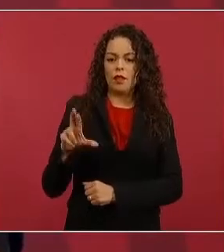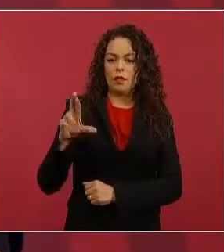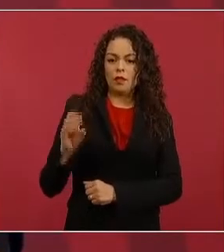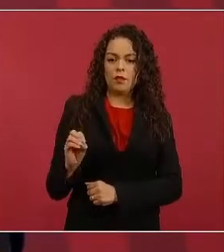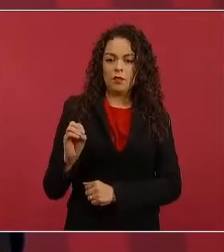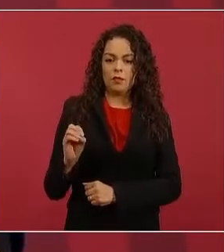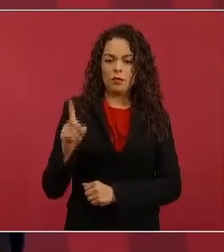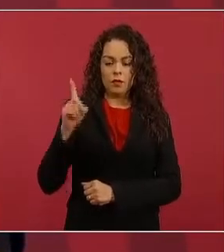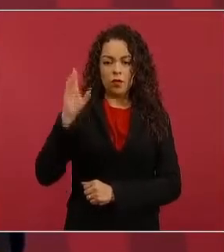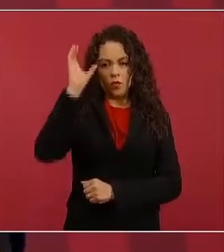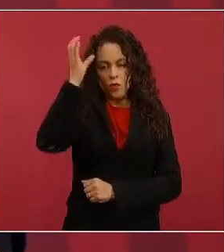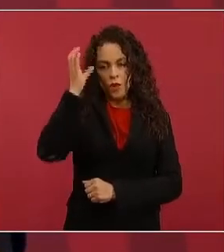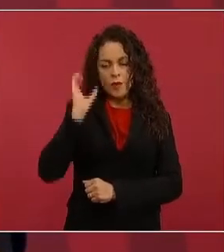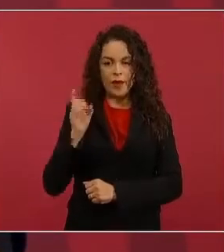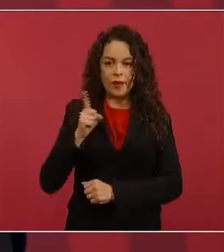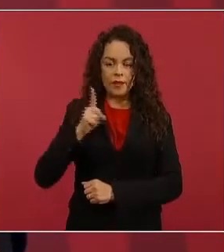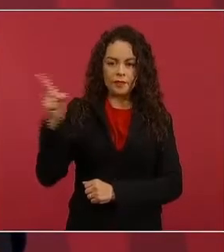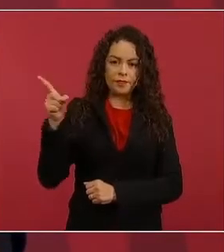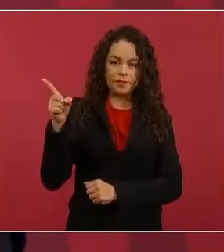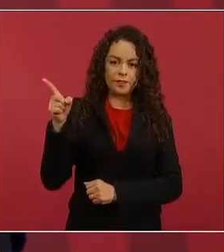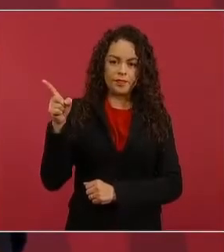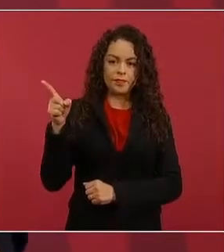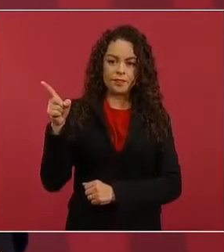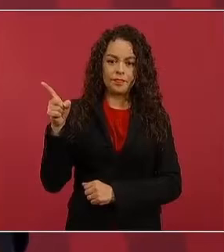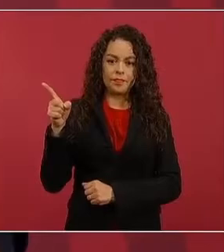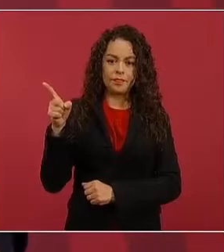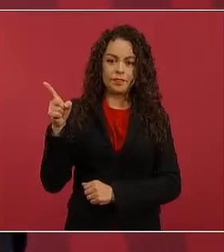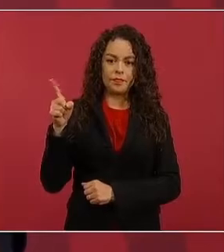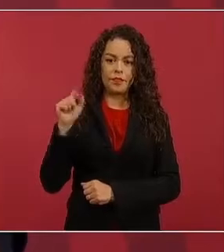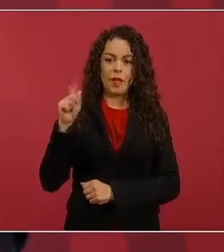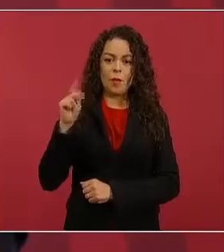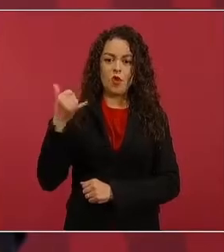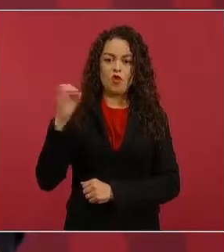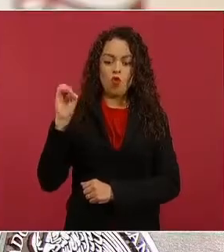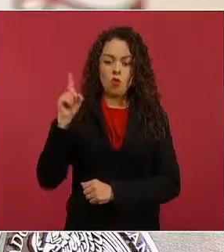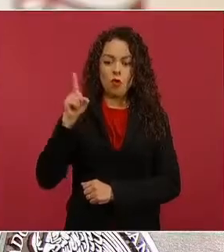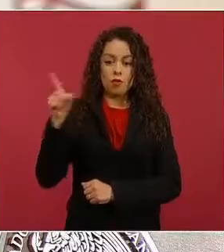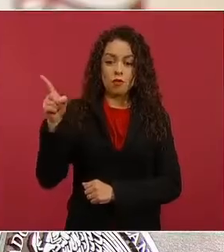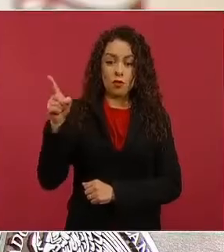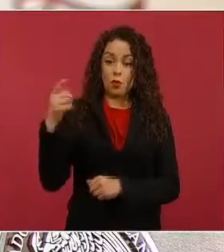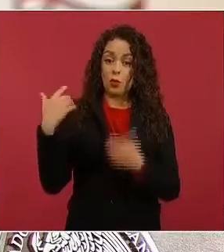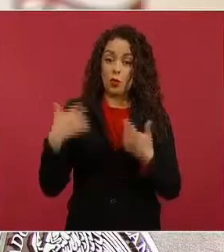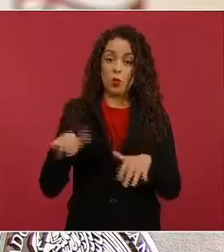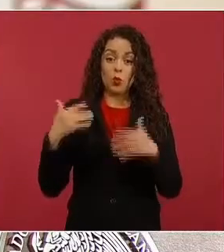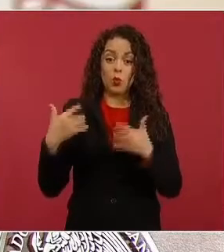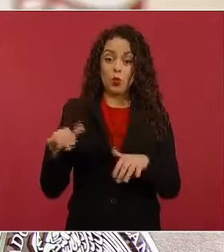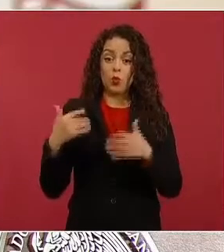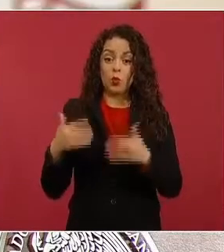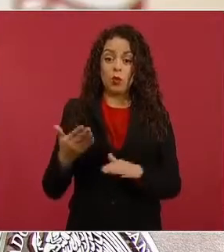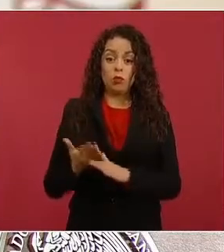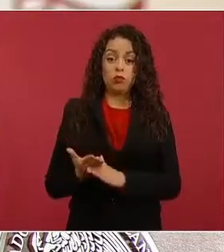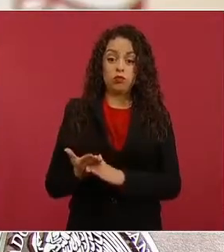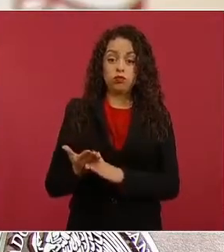en Coahuila, y los apoyó. Estamos hablando del